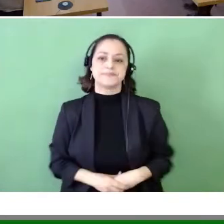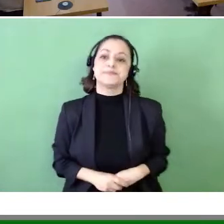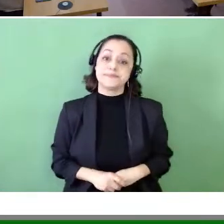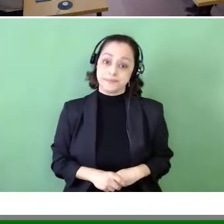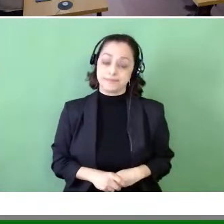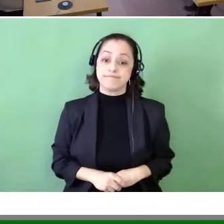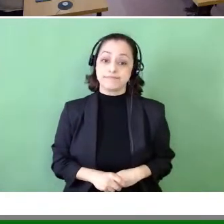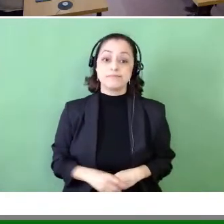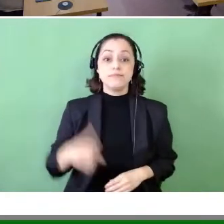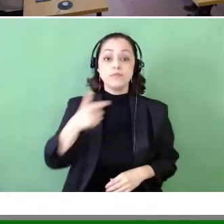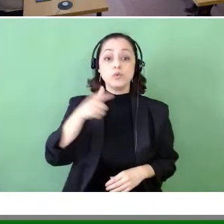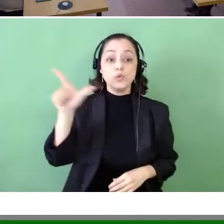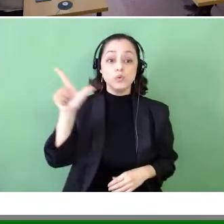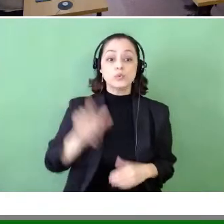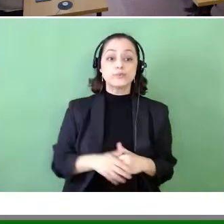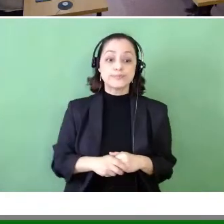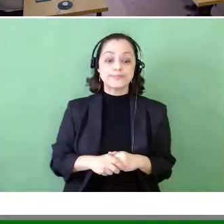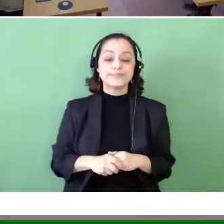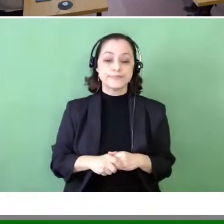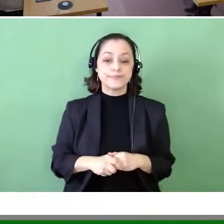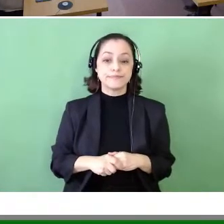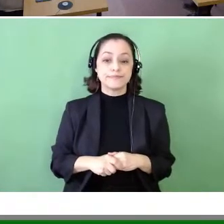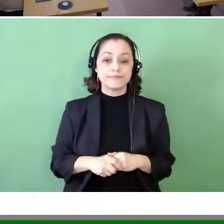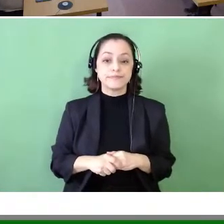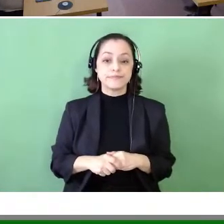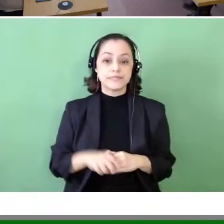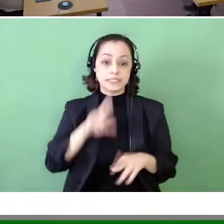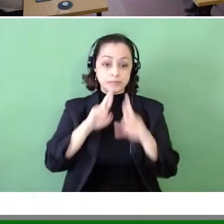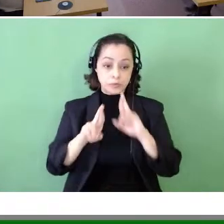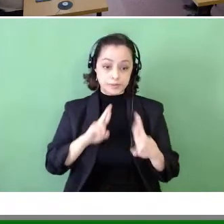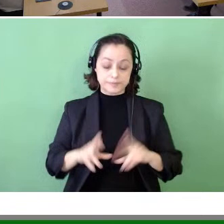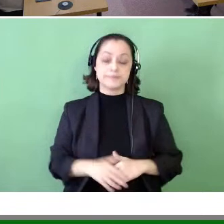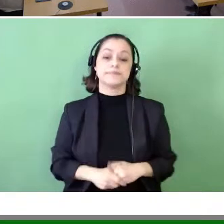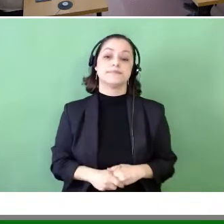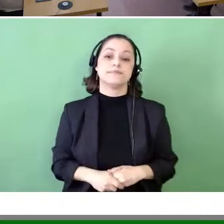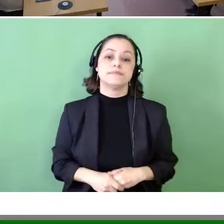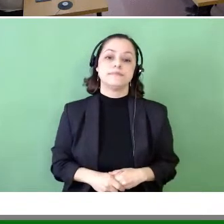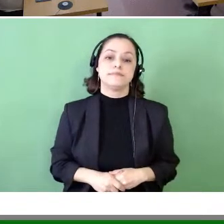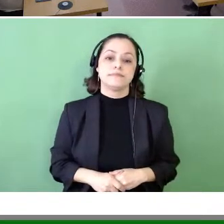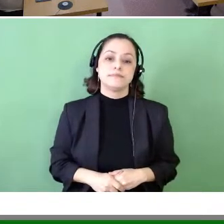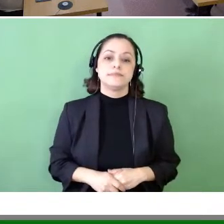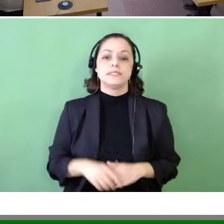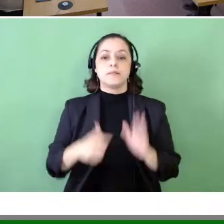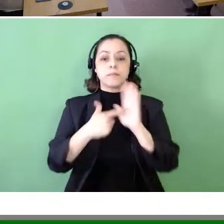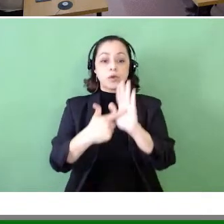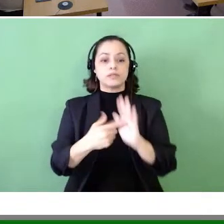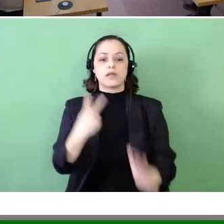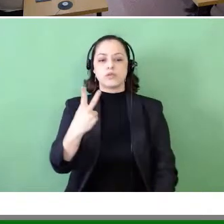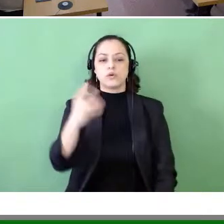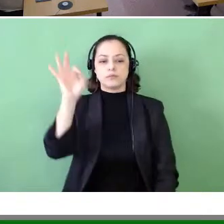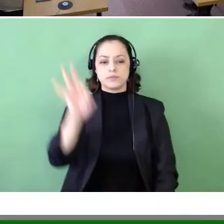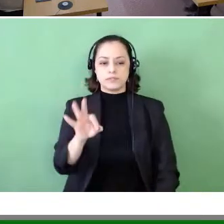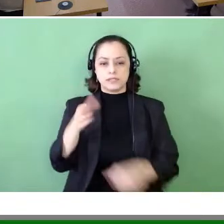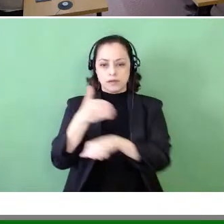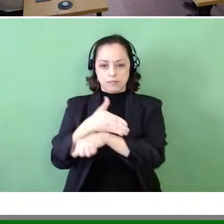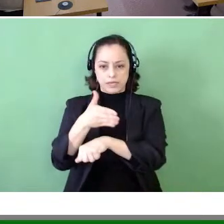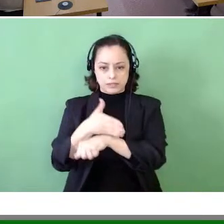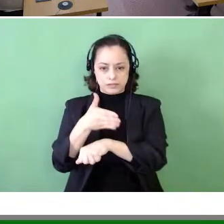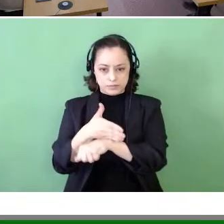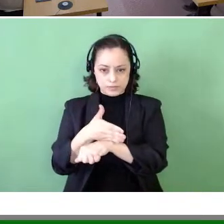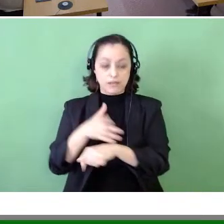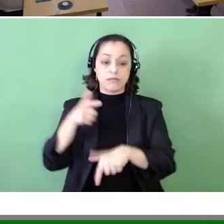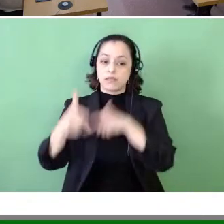El otro, aquí tenemos entonces como 2% de participantes que trabajan solo con